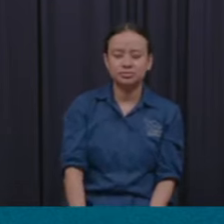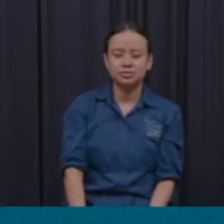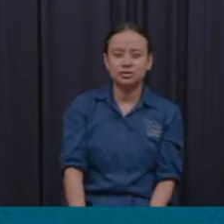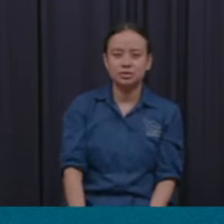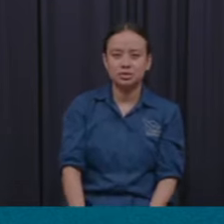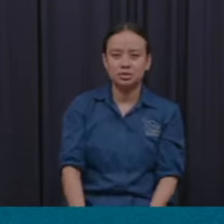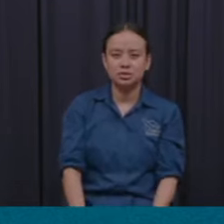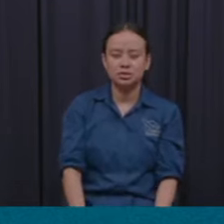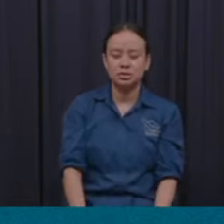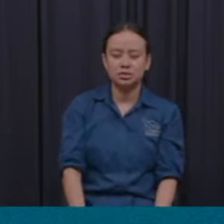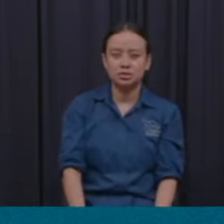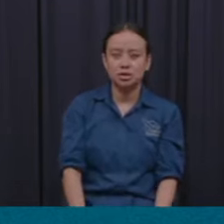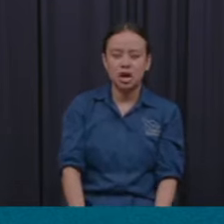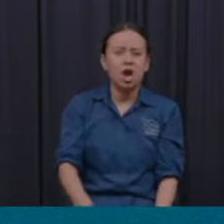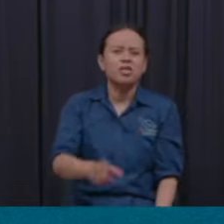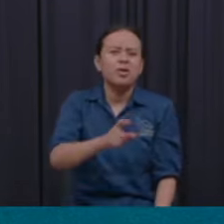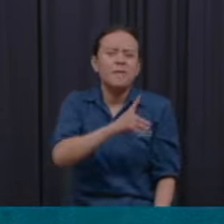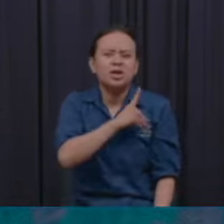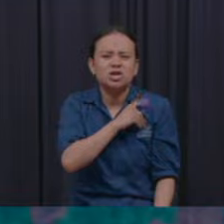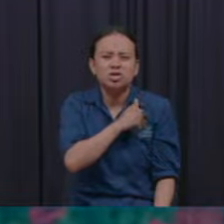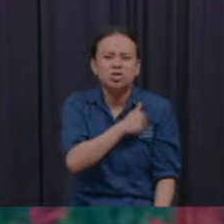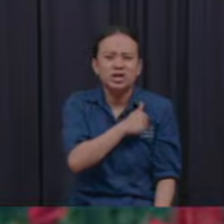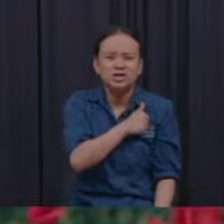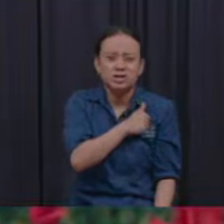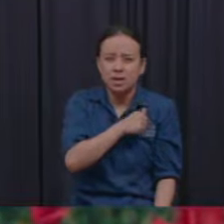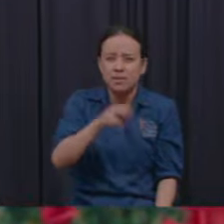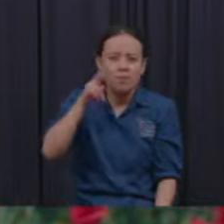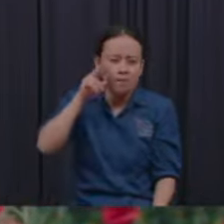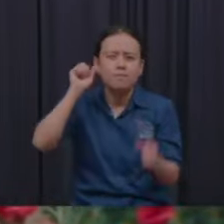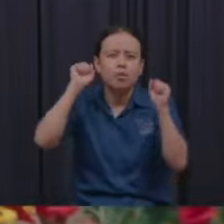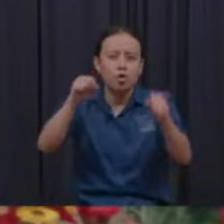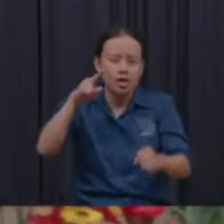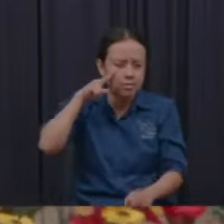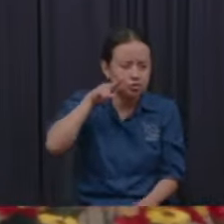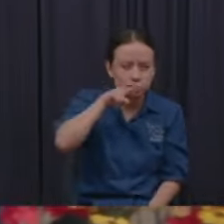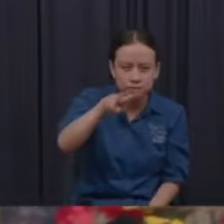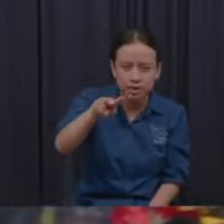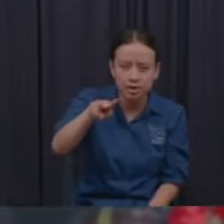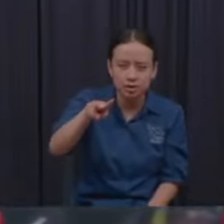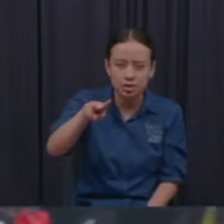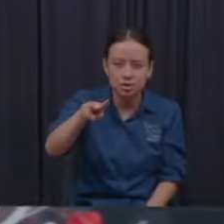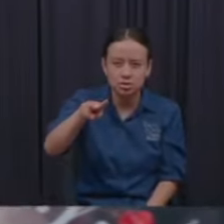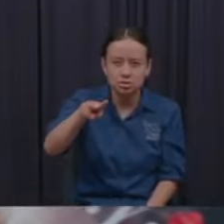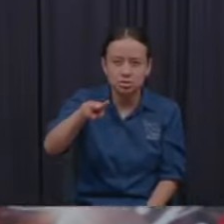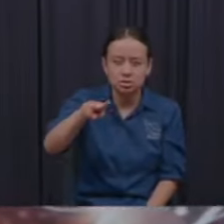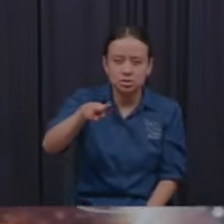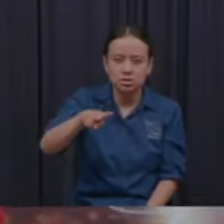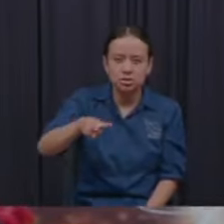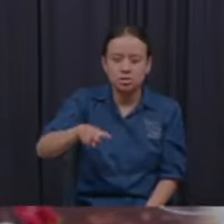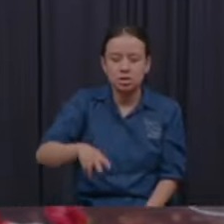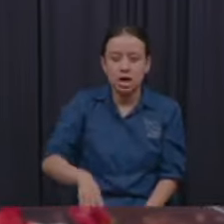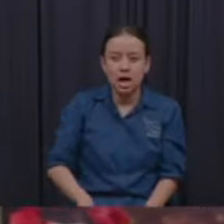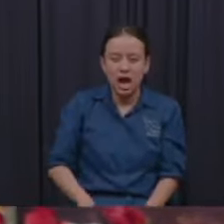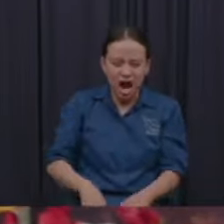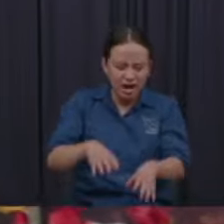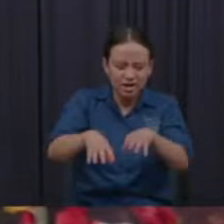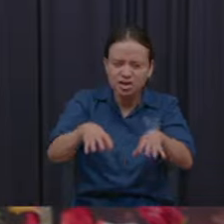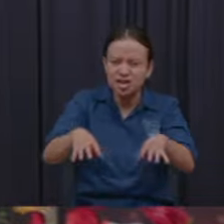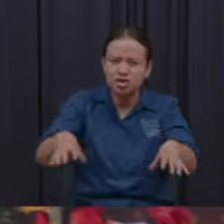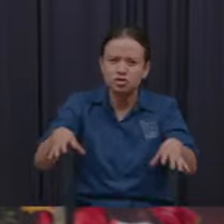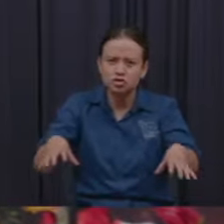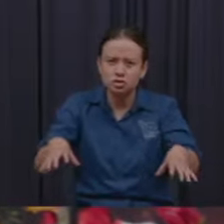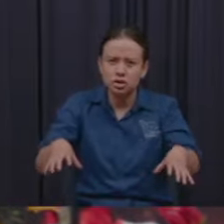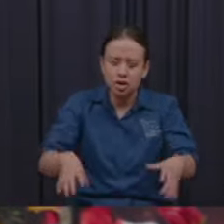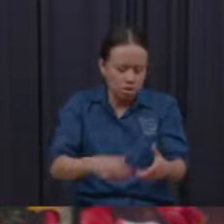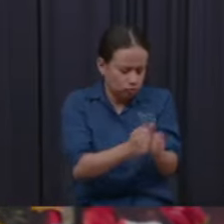Pero hay trastornos de conducta que son evidentes. Por ejemplo, niños que agarran una fuerza terrible cuando le vas a quitar el